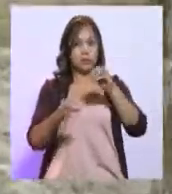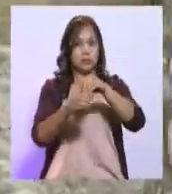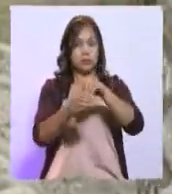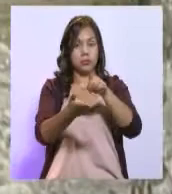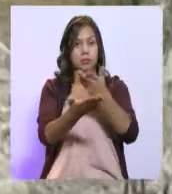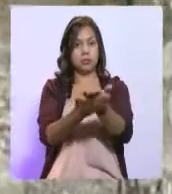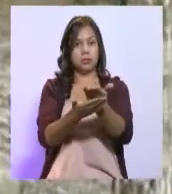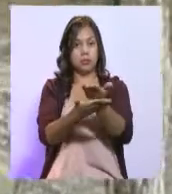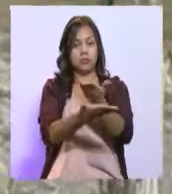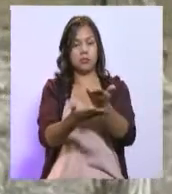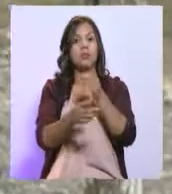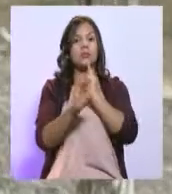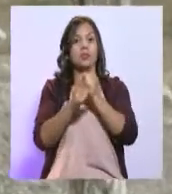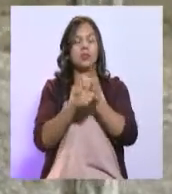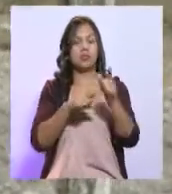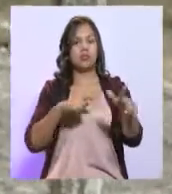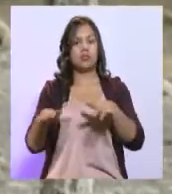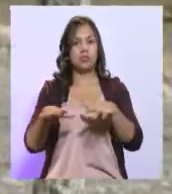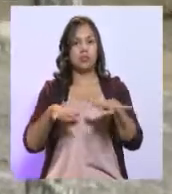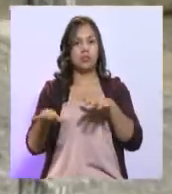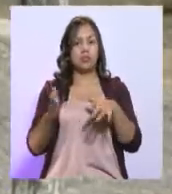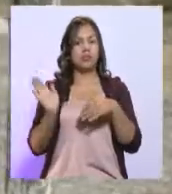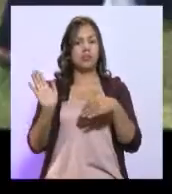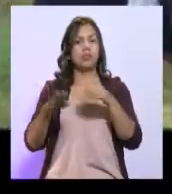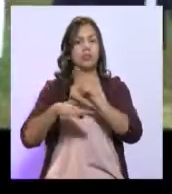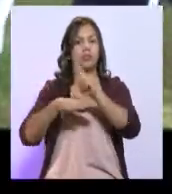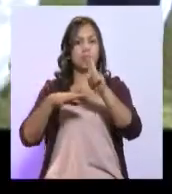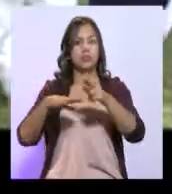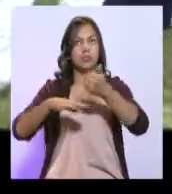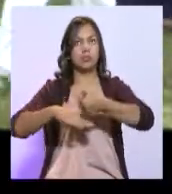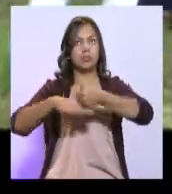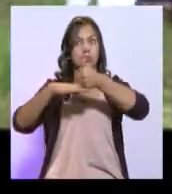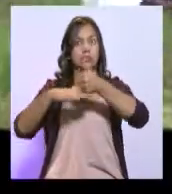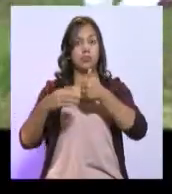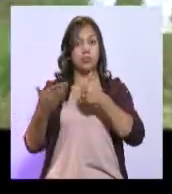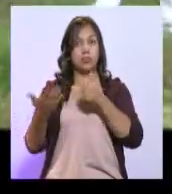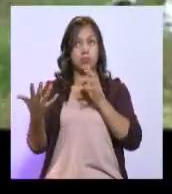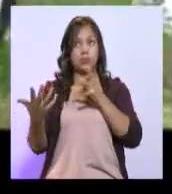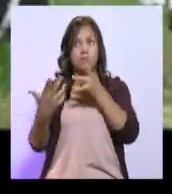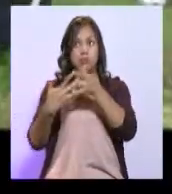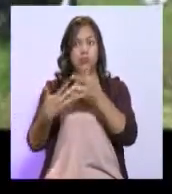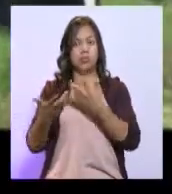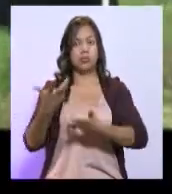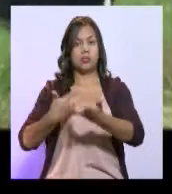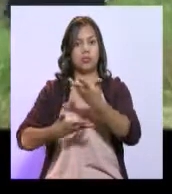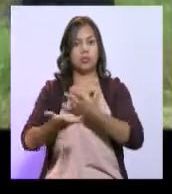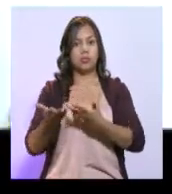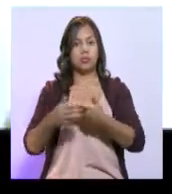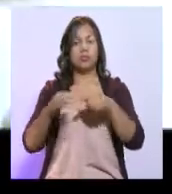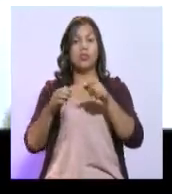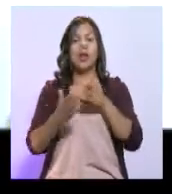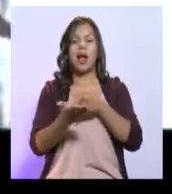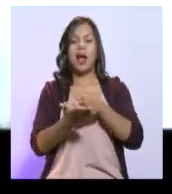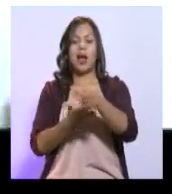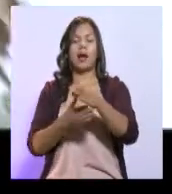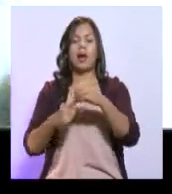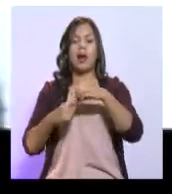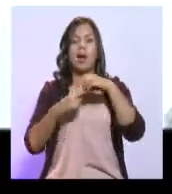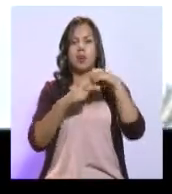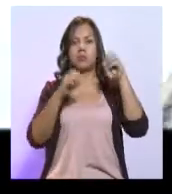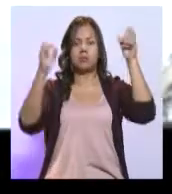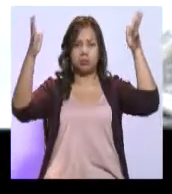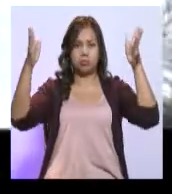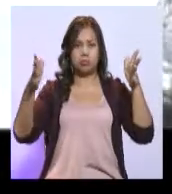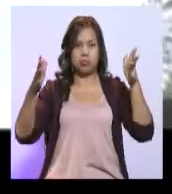propuesta. Por ello, el Estado, en coordinación con el ente rector de la política lingüística, promoverá una carrera especializada de docente intercultural